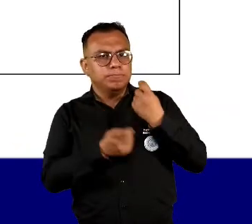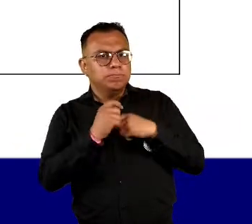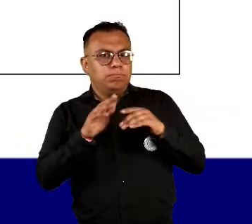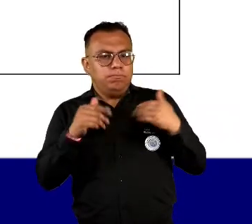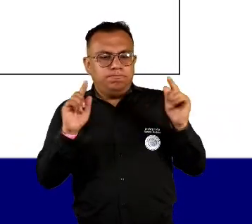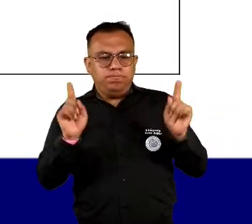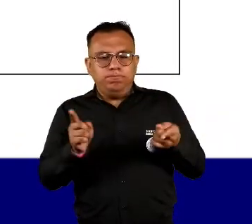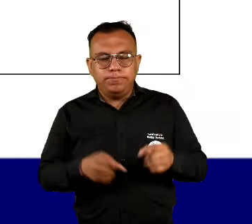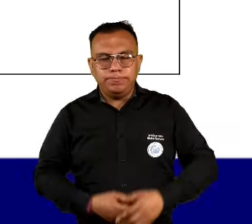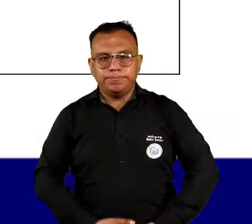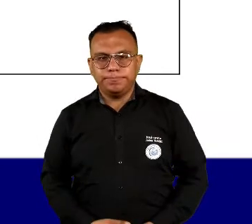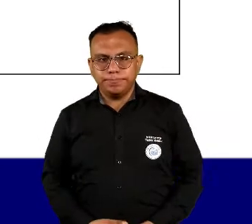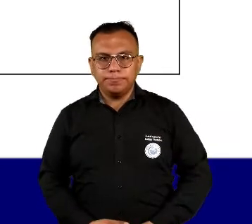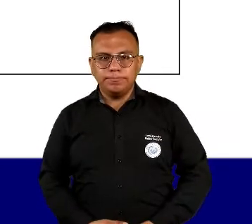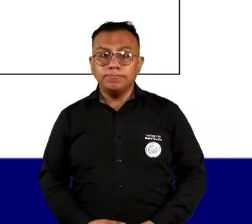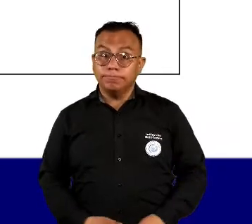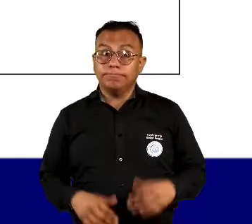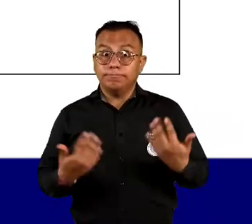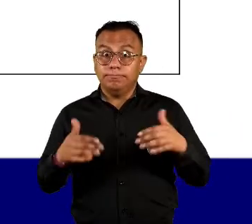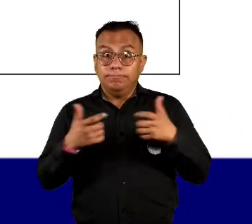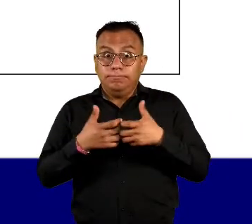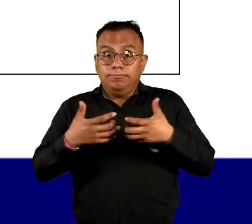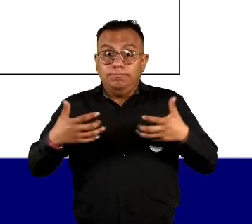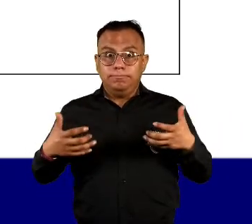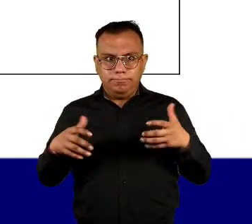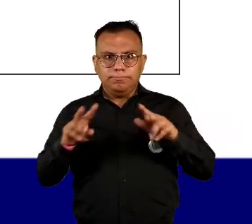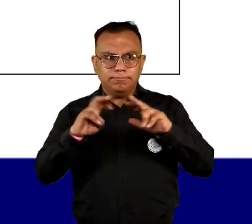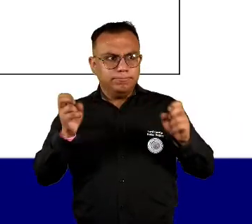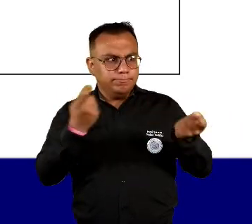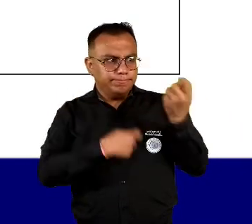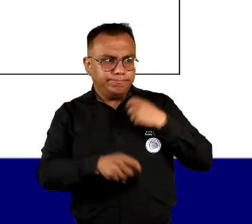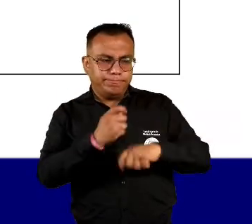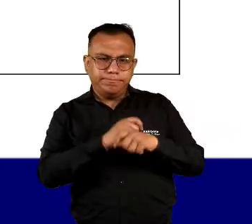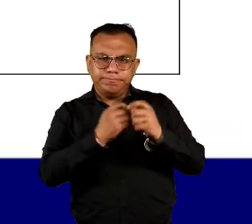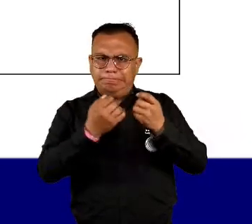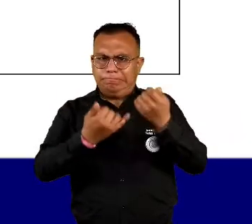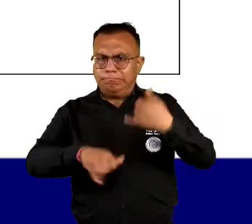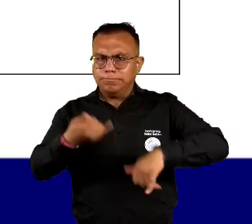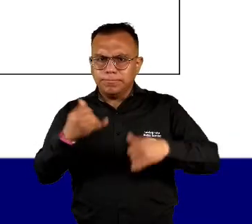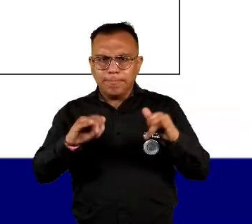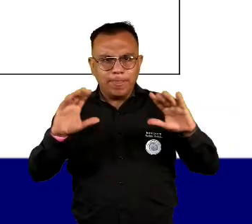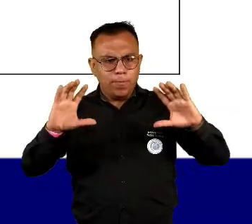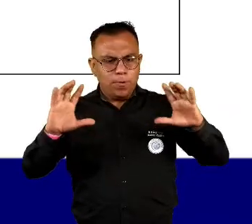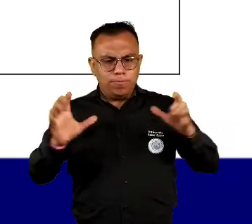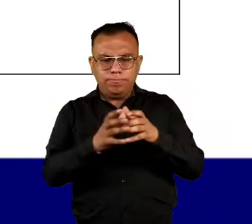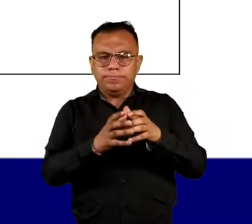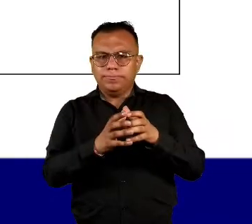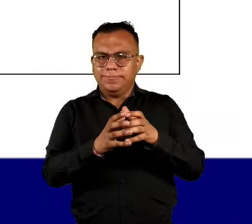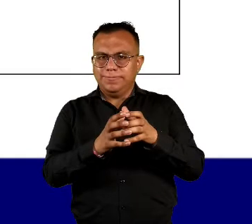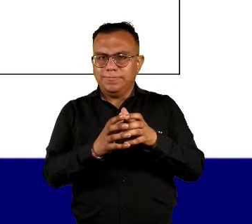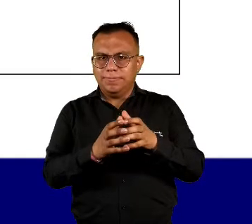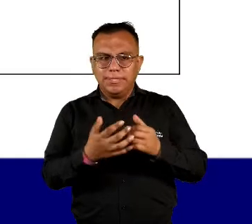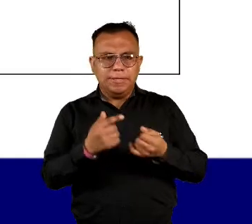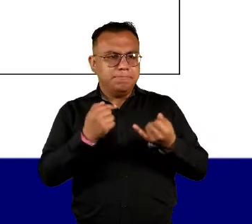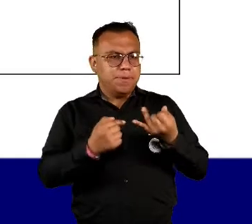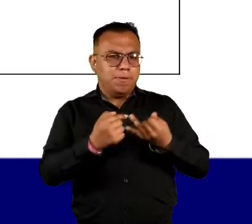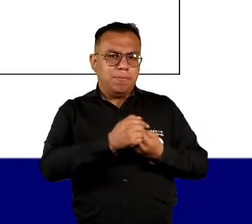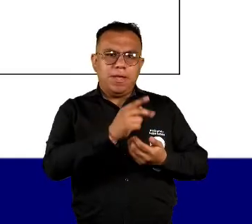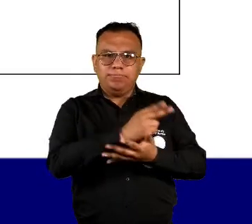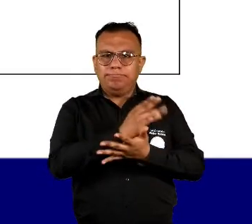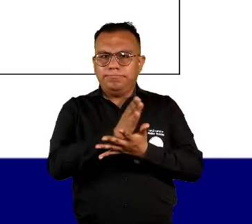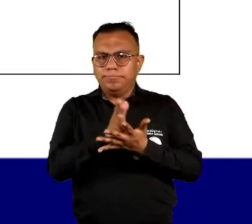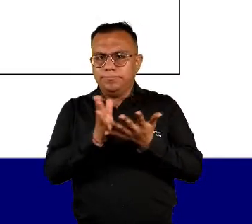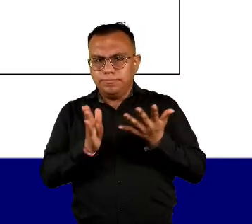simplificarlo porque es muy grande el ámbito del negocio de videojuegos muy grande desde los distintos géneros